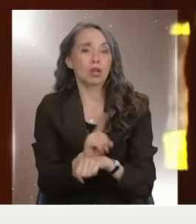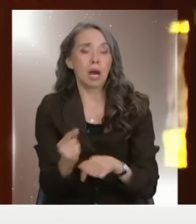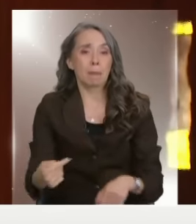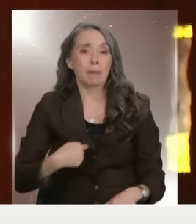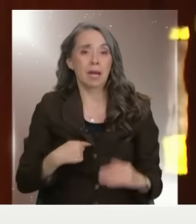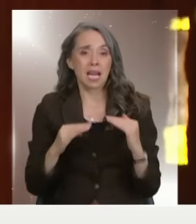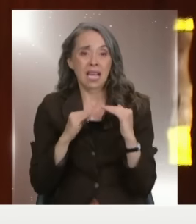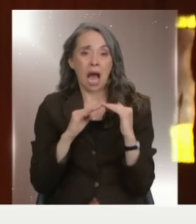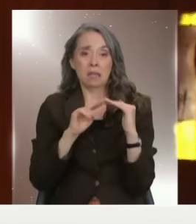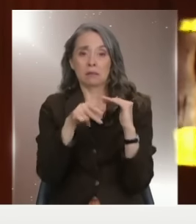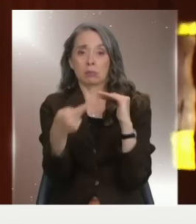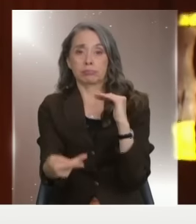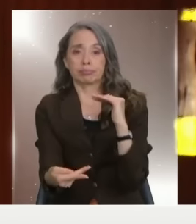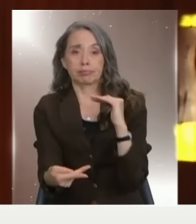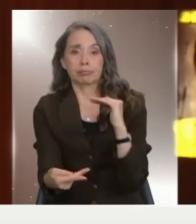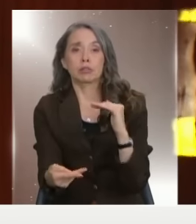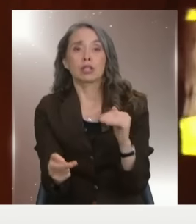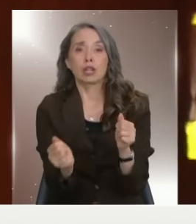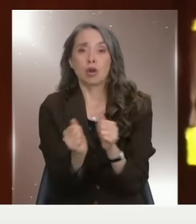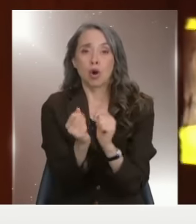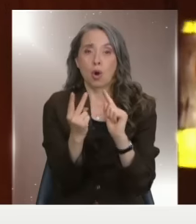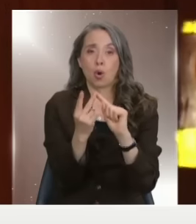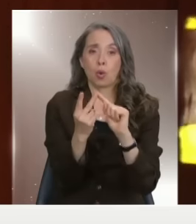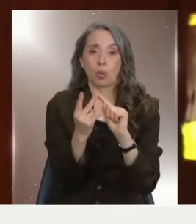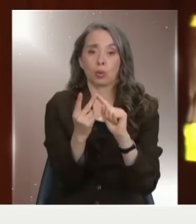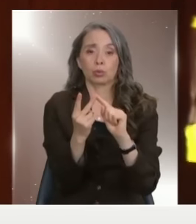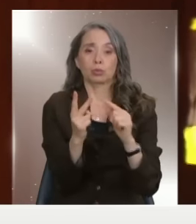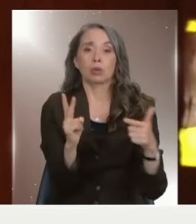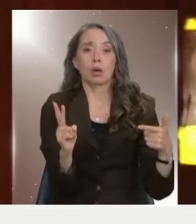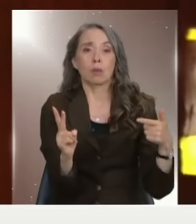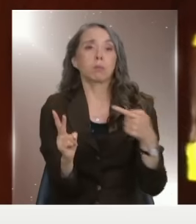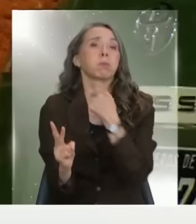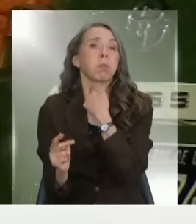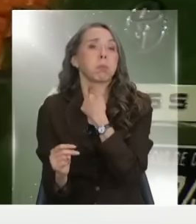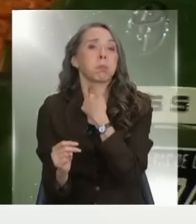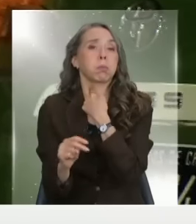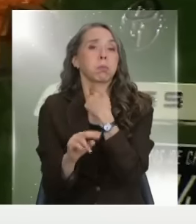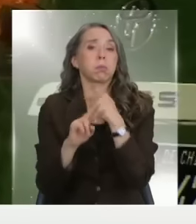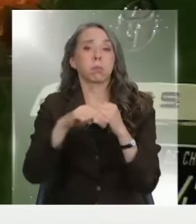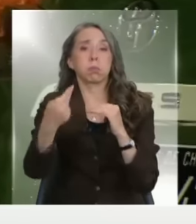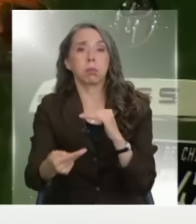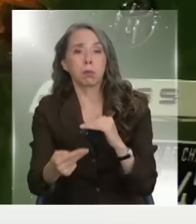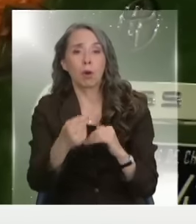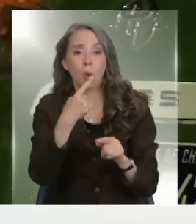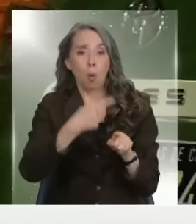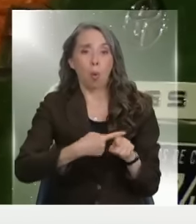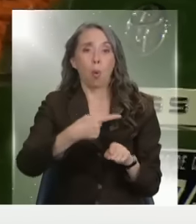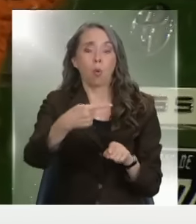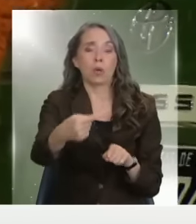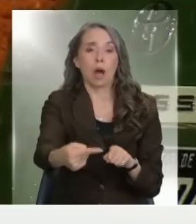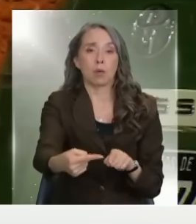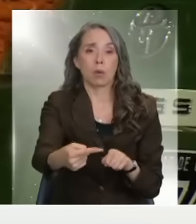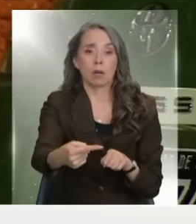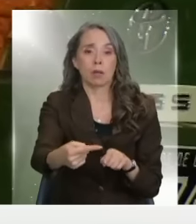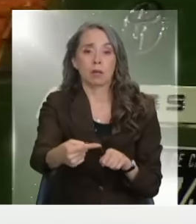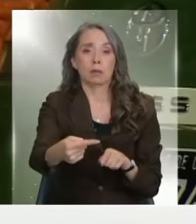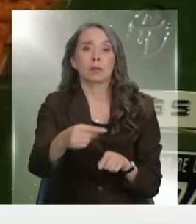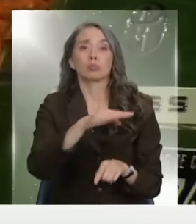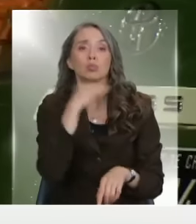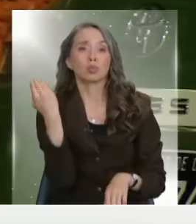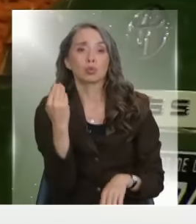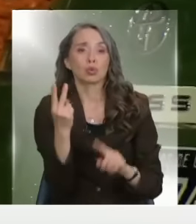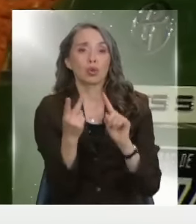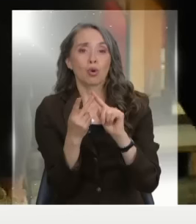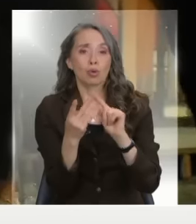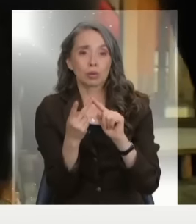de una casa y un acompañante también fue alcanzado por una bala en el cuello. A una cuadra del lugar también falleció.